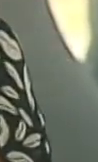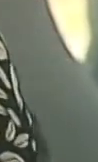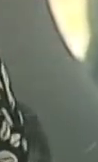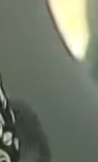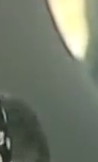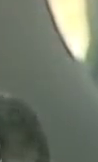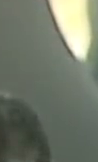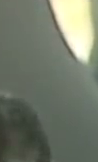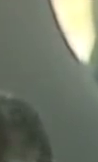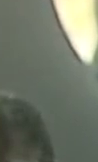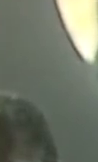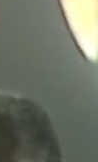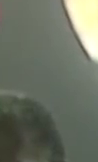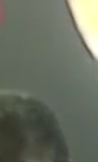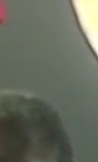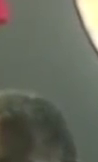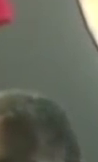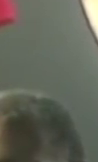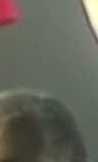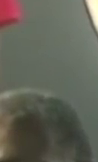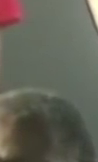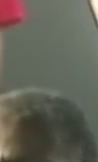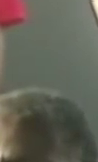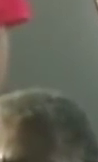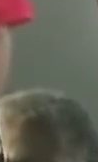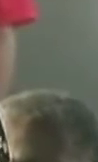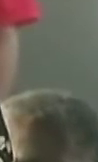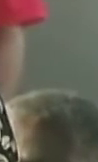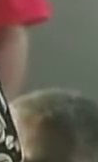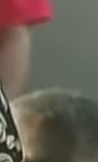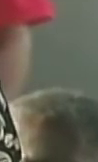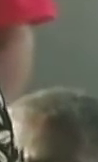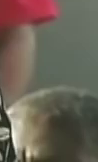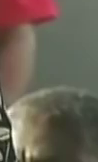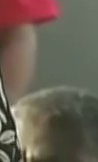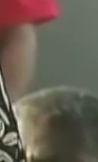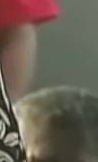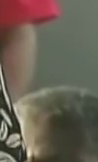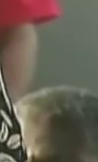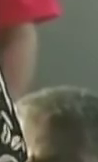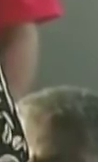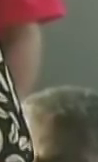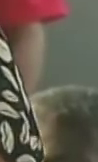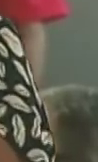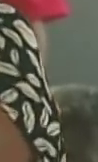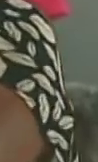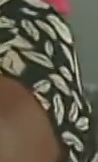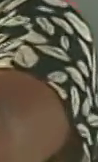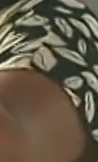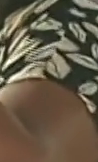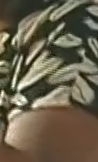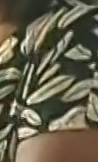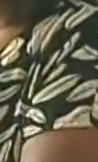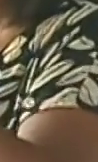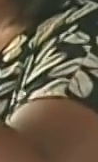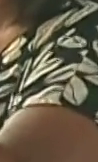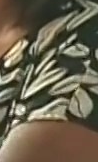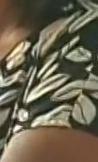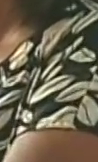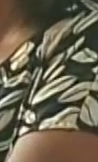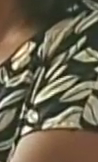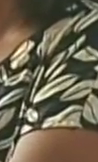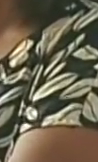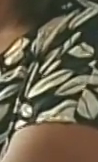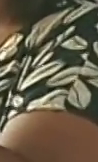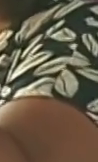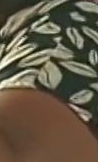la distribución del combustible. Tenemos comunidades pesqueras que tenemos situaciones porque no todos tenemos una